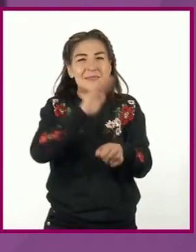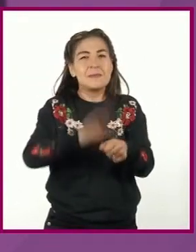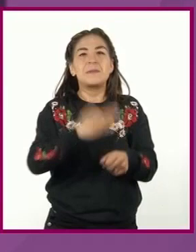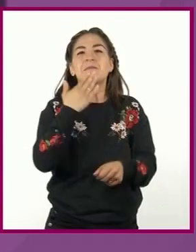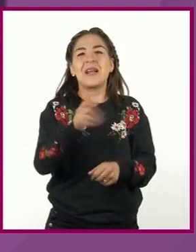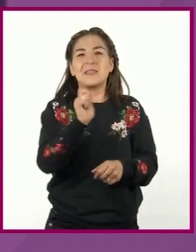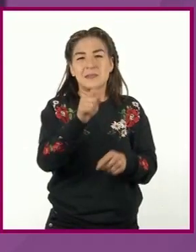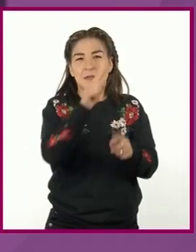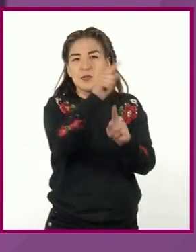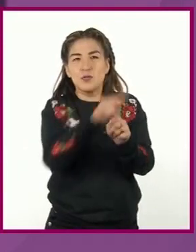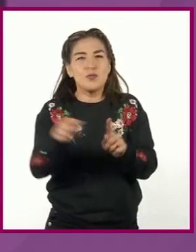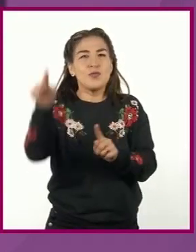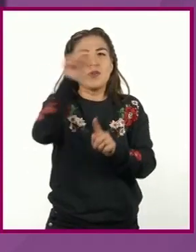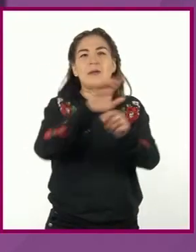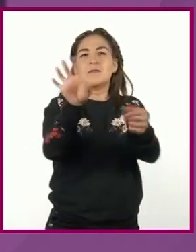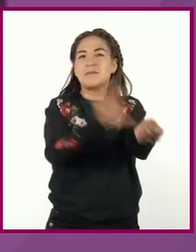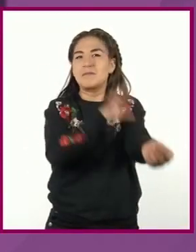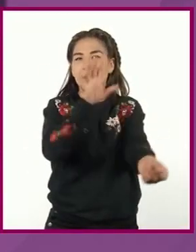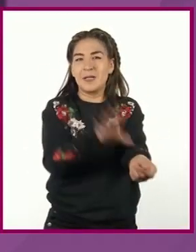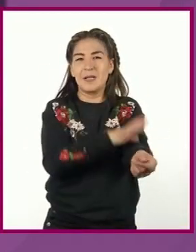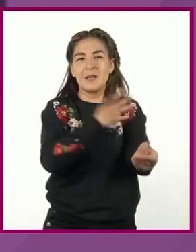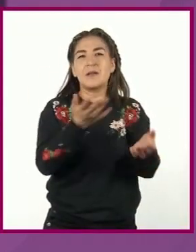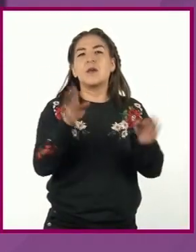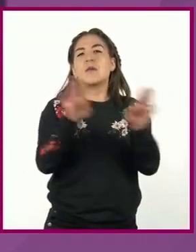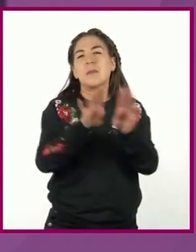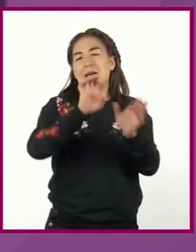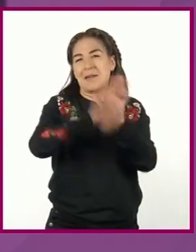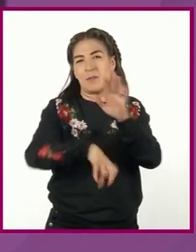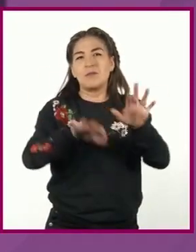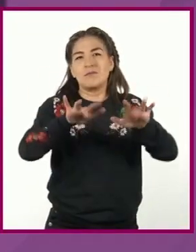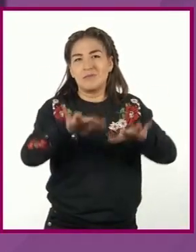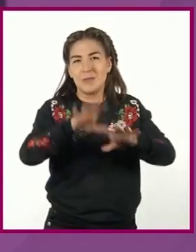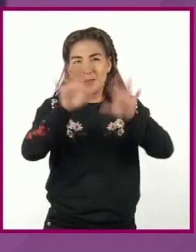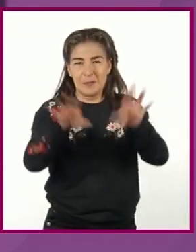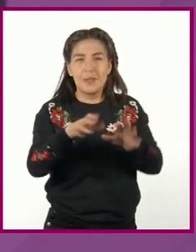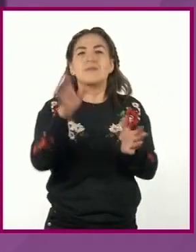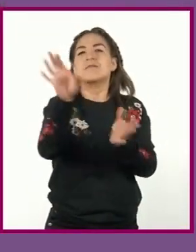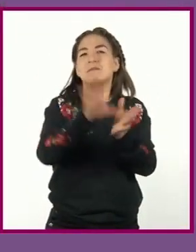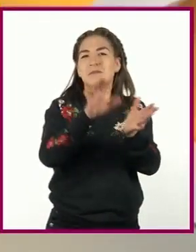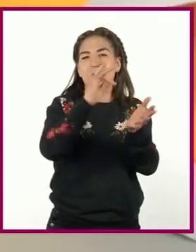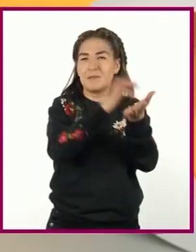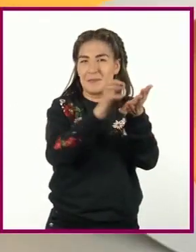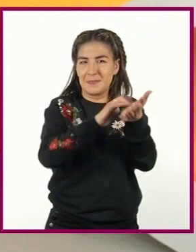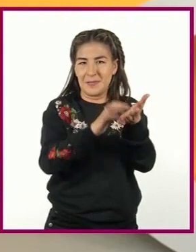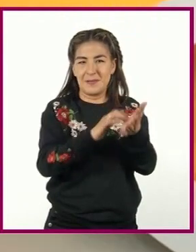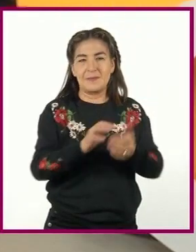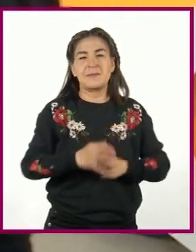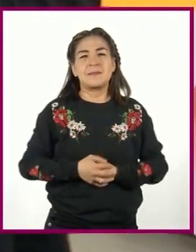de la corriente, como en los circuitos de las computadoras y las calculadoras.